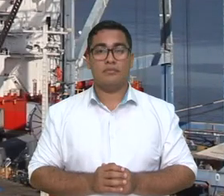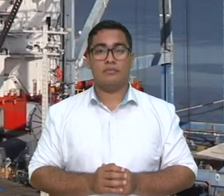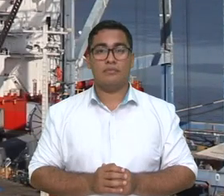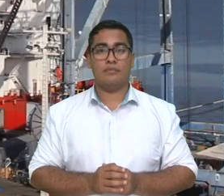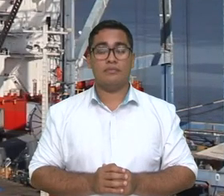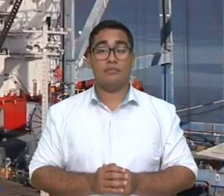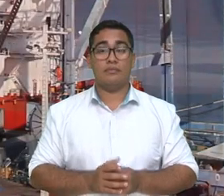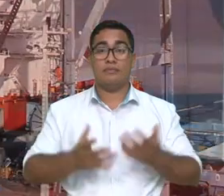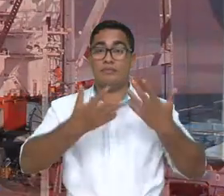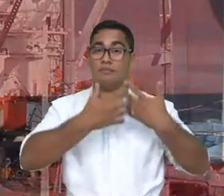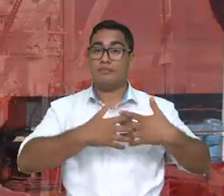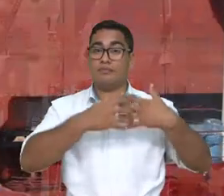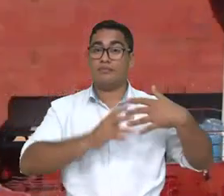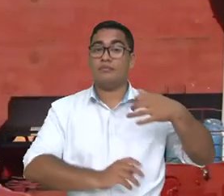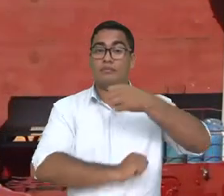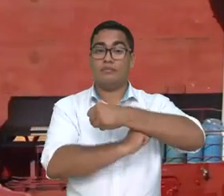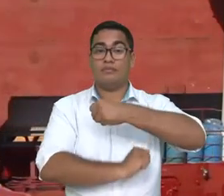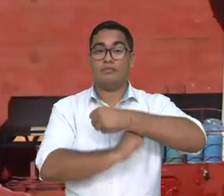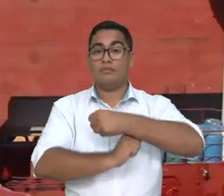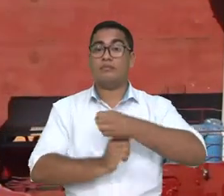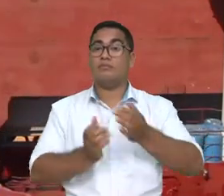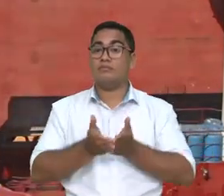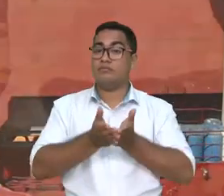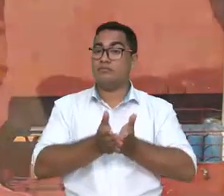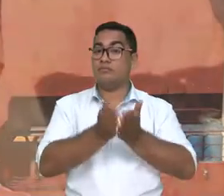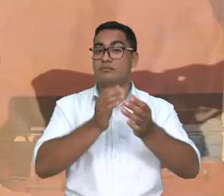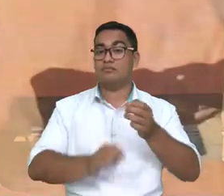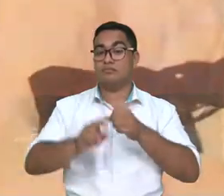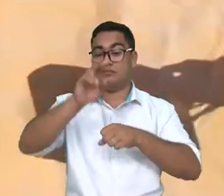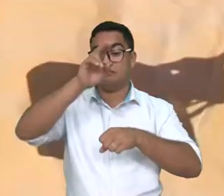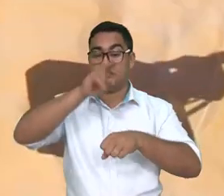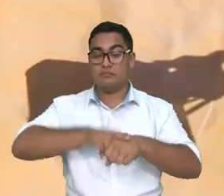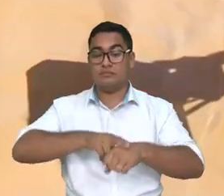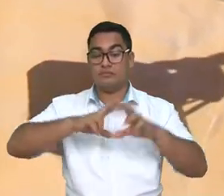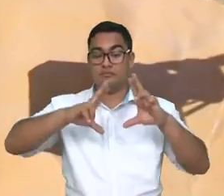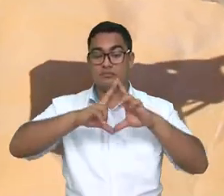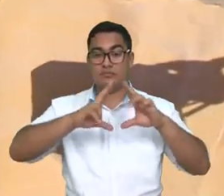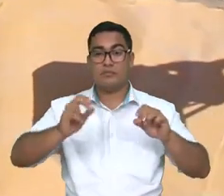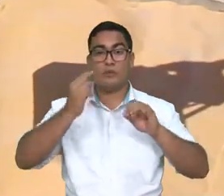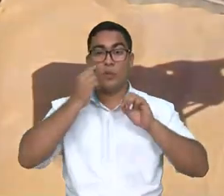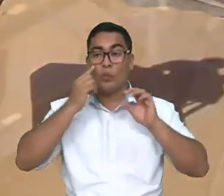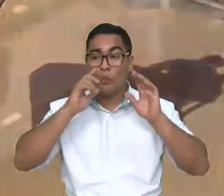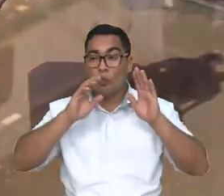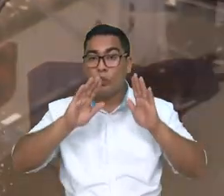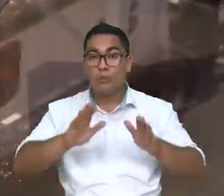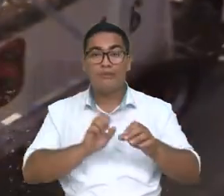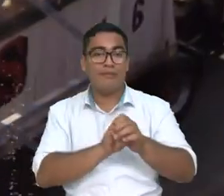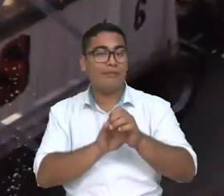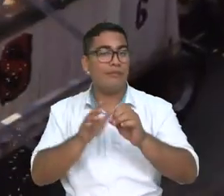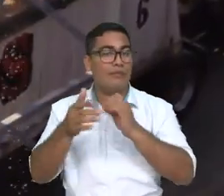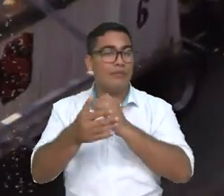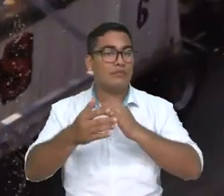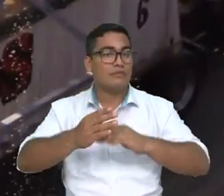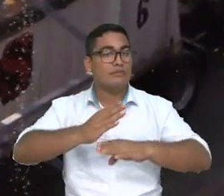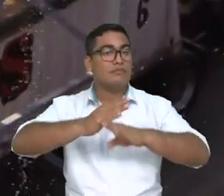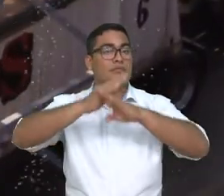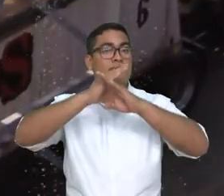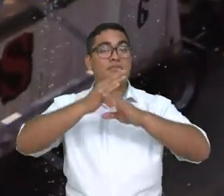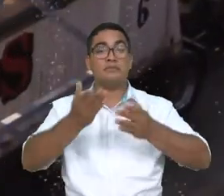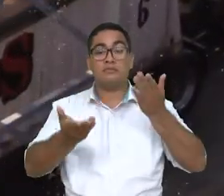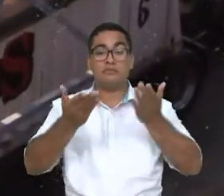La empresa portuaria nacional ha establecido medidas de prevención para evitar que el coronavirus entre por los puertos